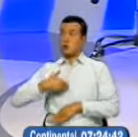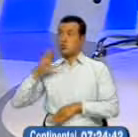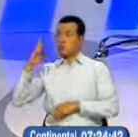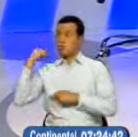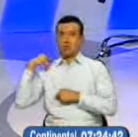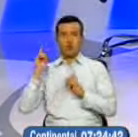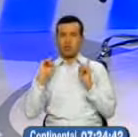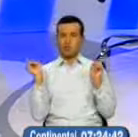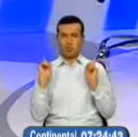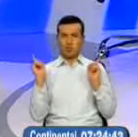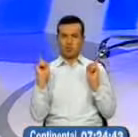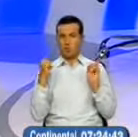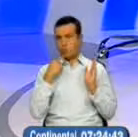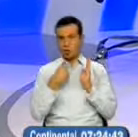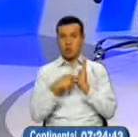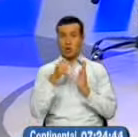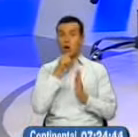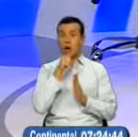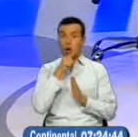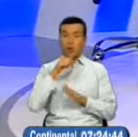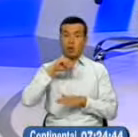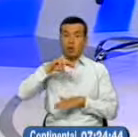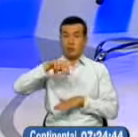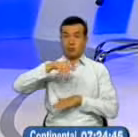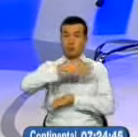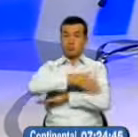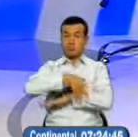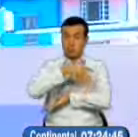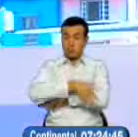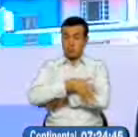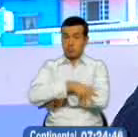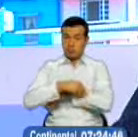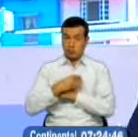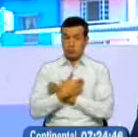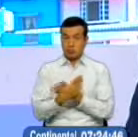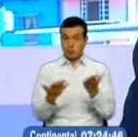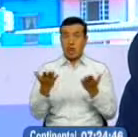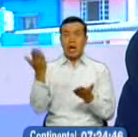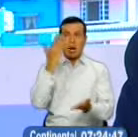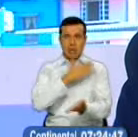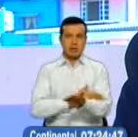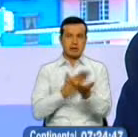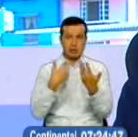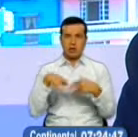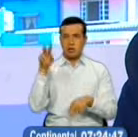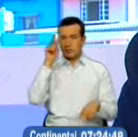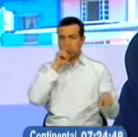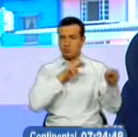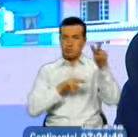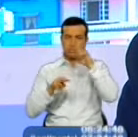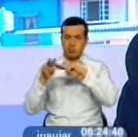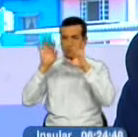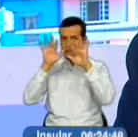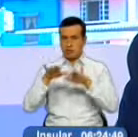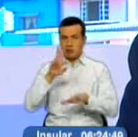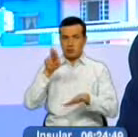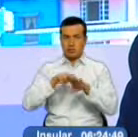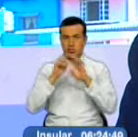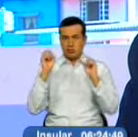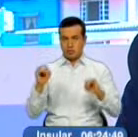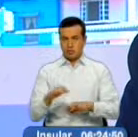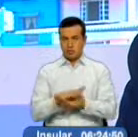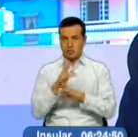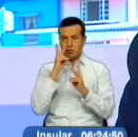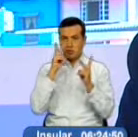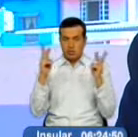tú cierras la brecha del agua potable y el alcantarillado, algún rato hicimos este análisis en la propia Secretaría Nacional de Planificación